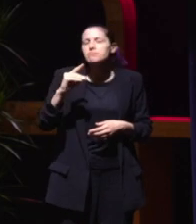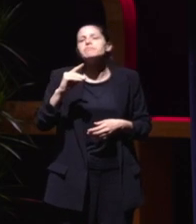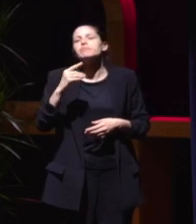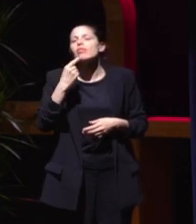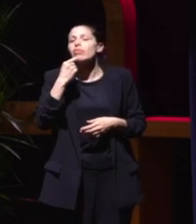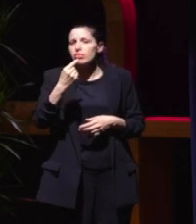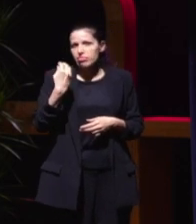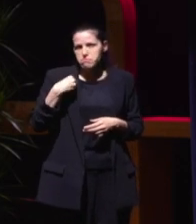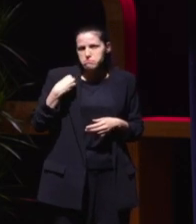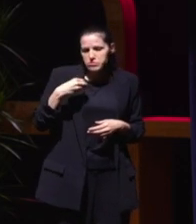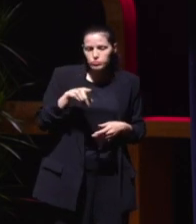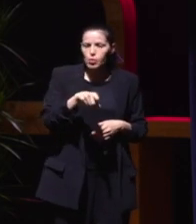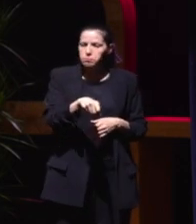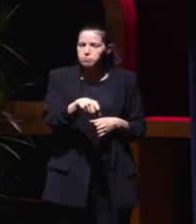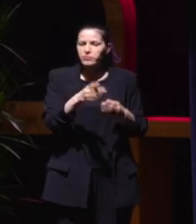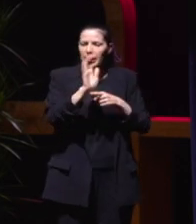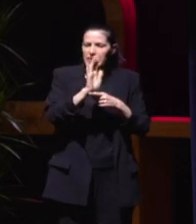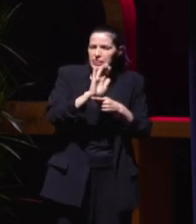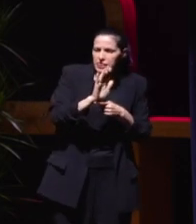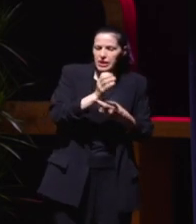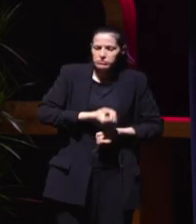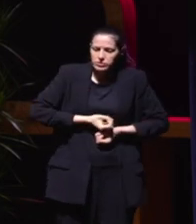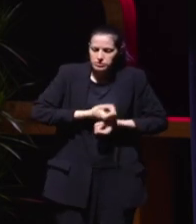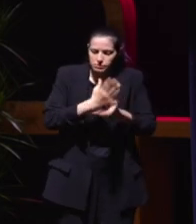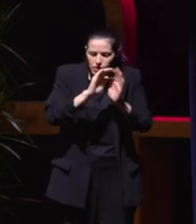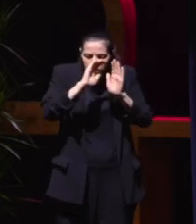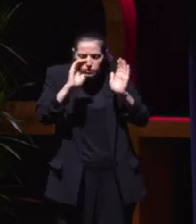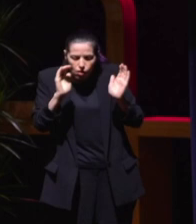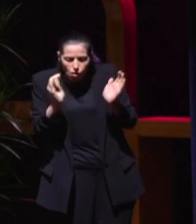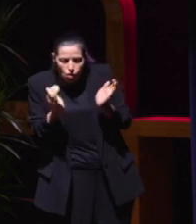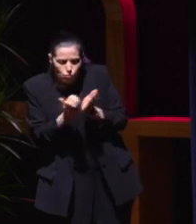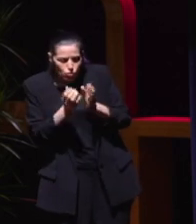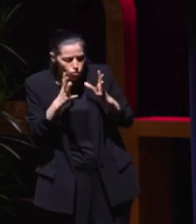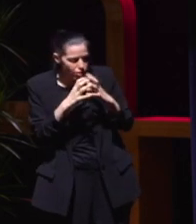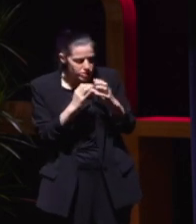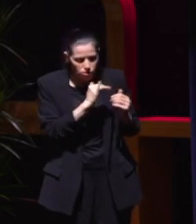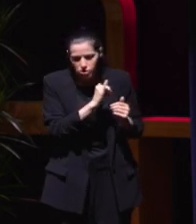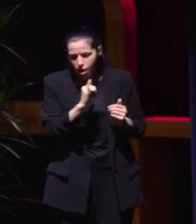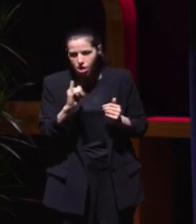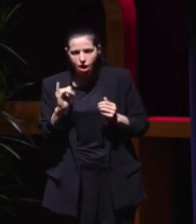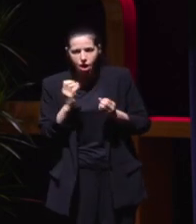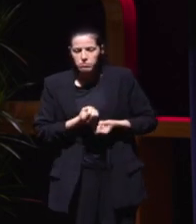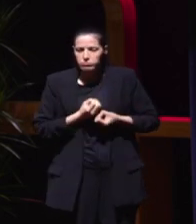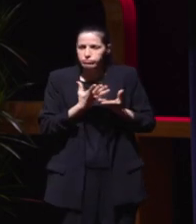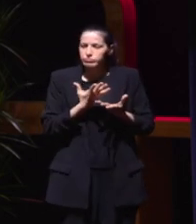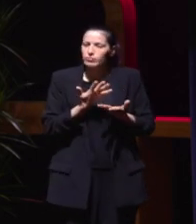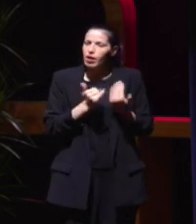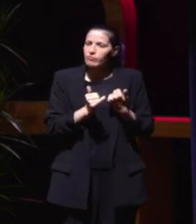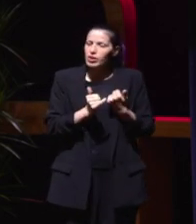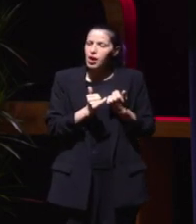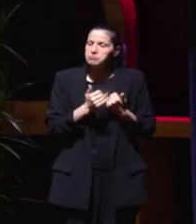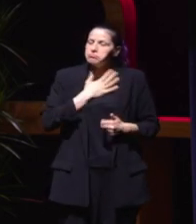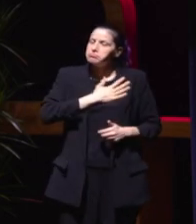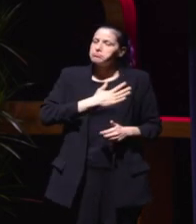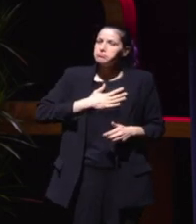dice el cine expresa un mundo que satisface todos nuestros deseos eso también lo decía triunfó el